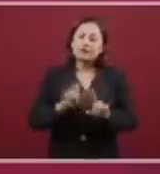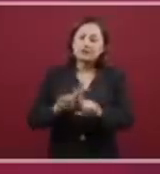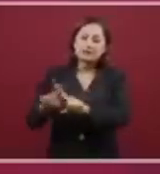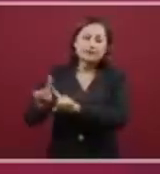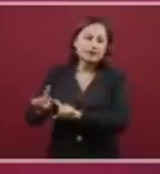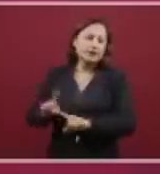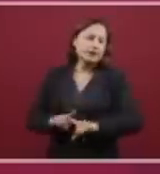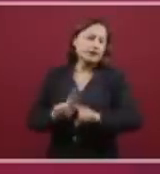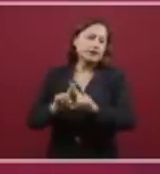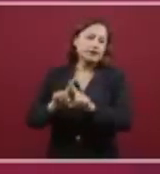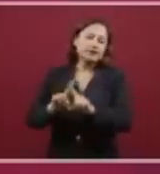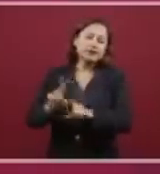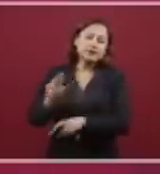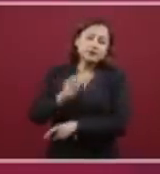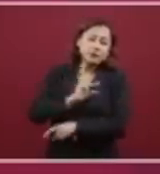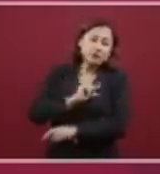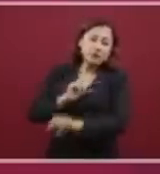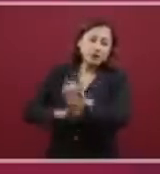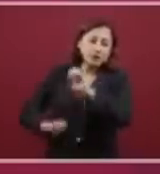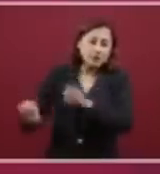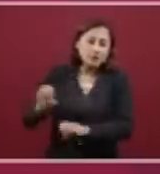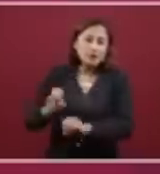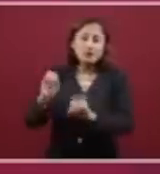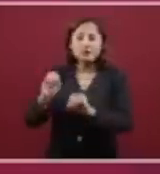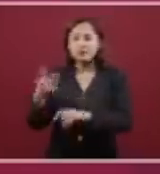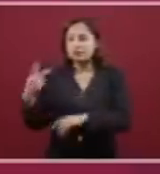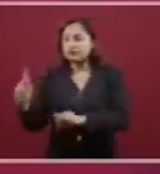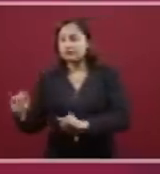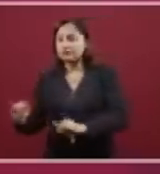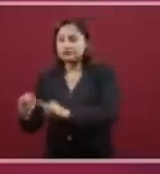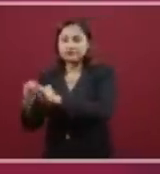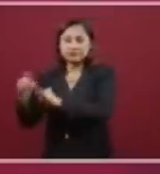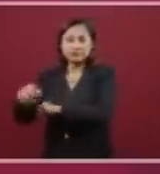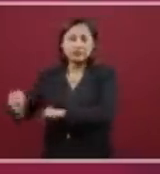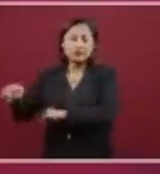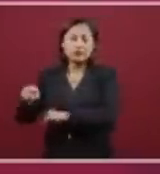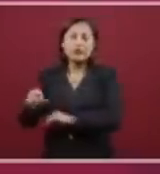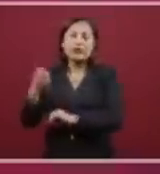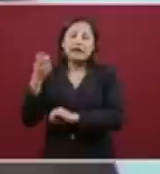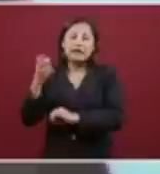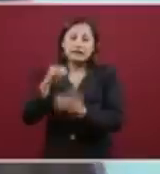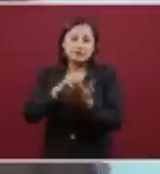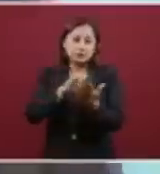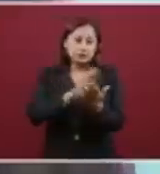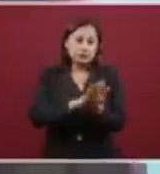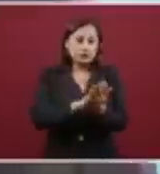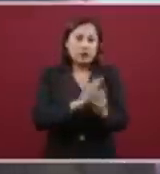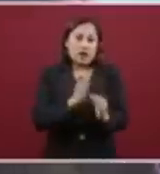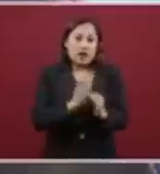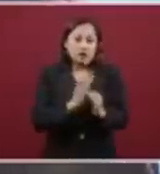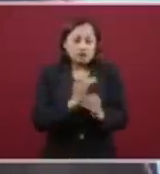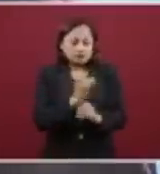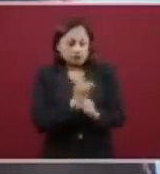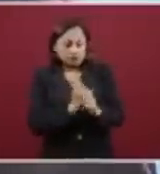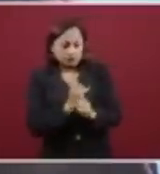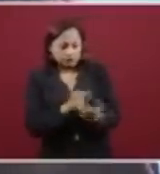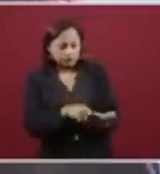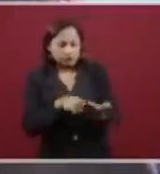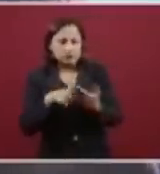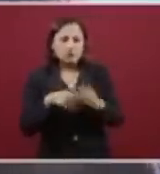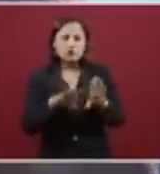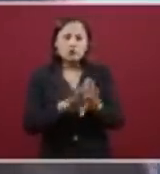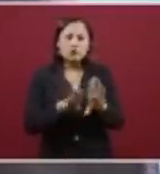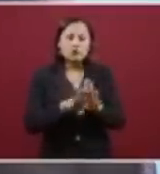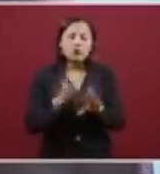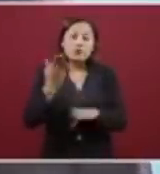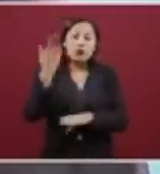cosa pública pues se planteó y es lo que estamos analizando se planteó que ese dinero no